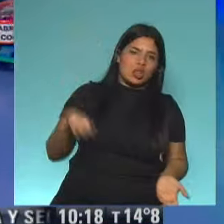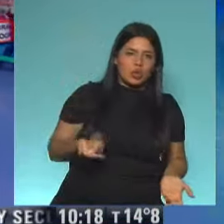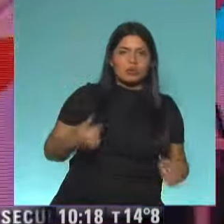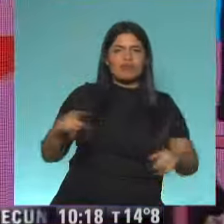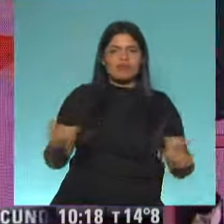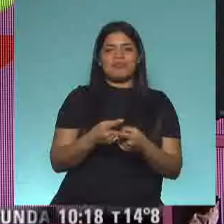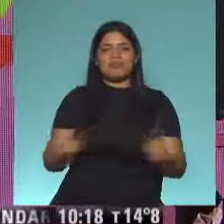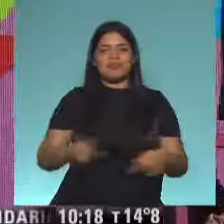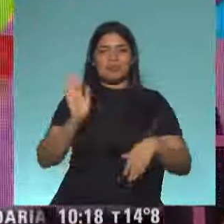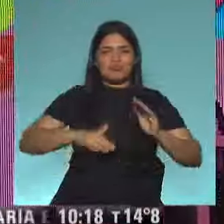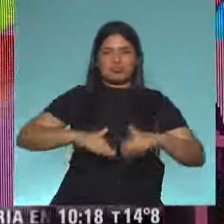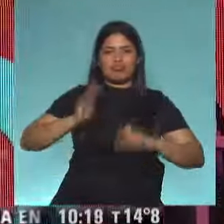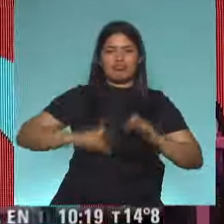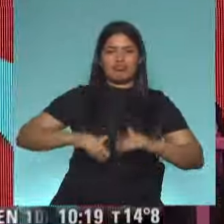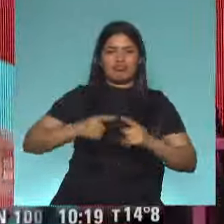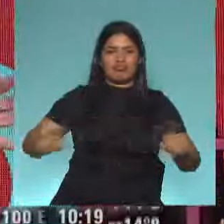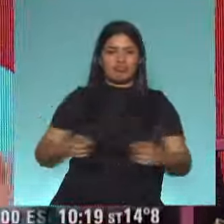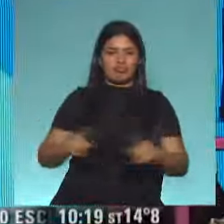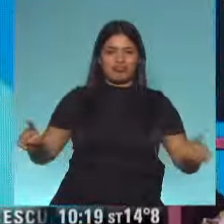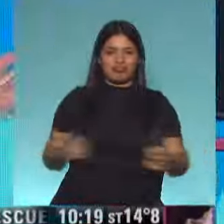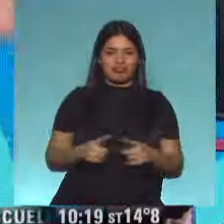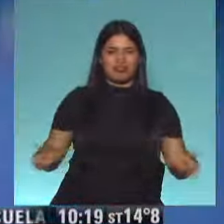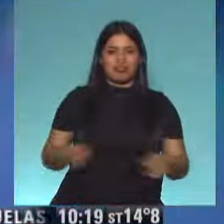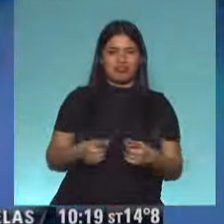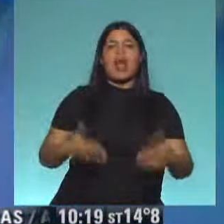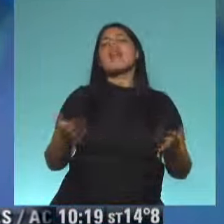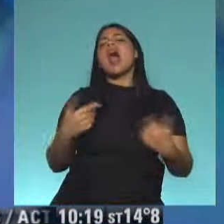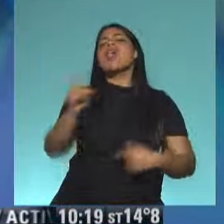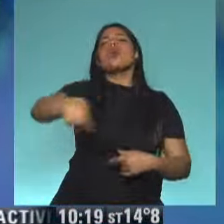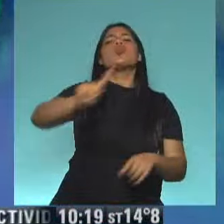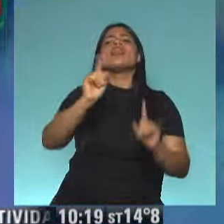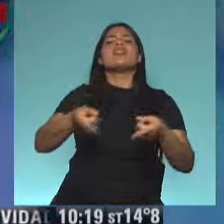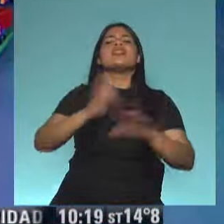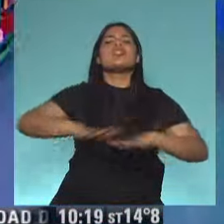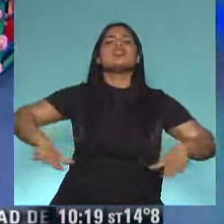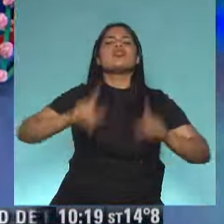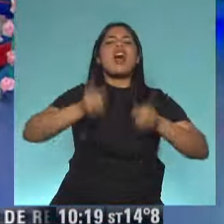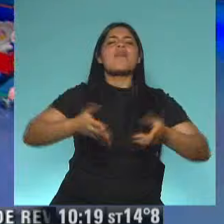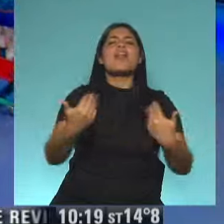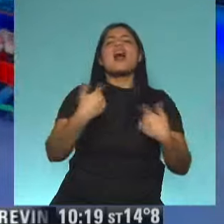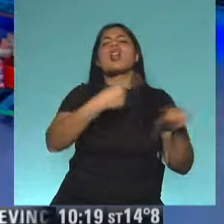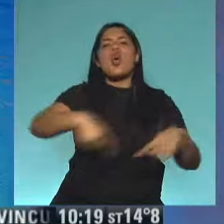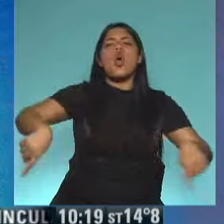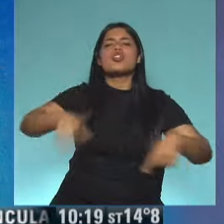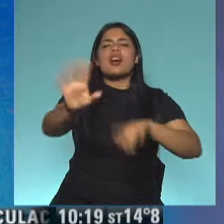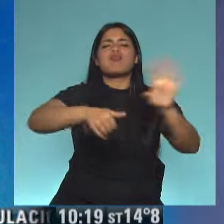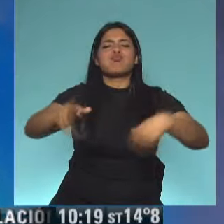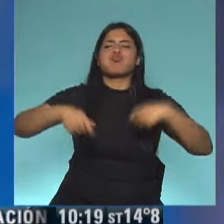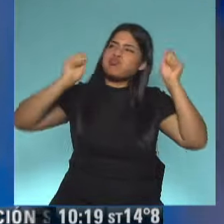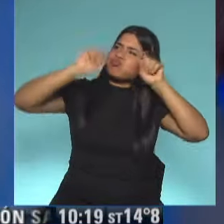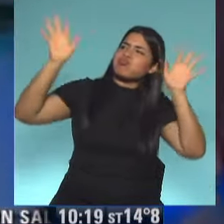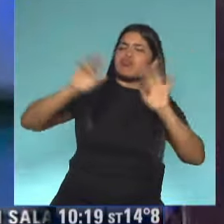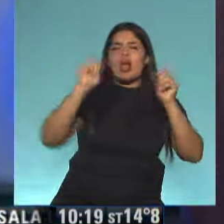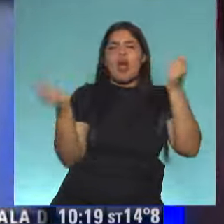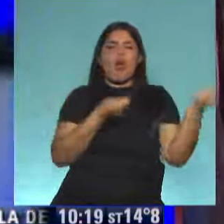hoy todo el programa va a ser así, ¿eh? Claro que sí. Las chicas agarren un plumero en casa, un escobillón y empiezan a bailar, ¿listo? Sí, con cualquier